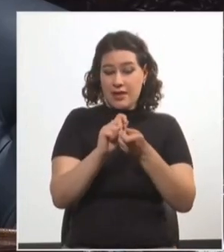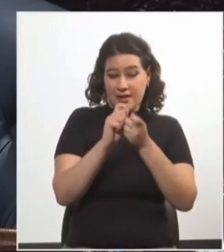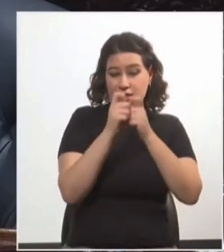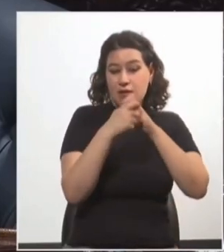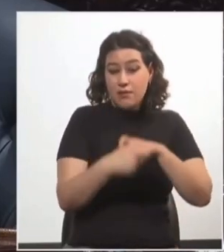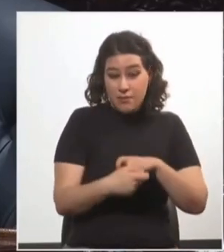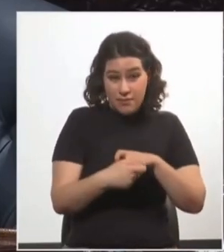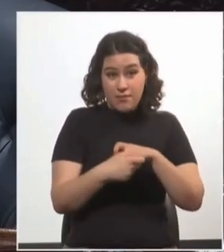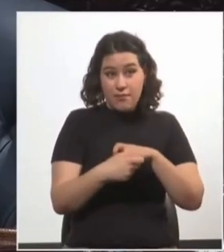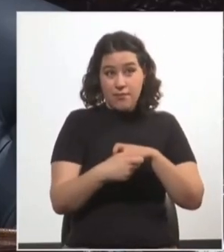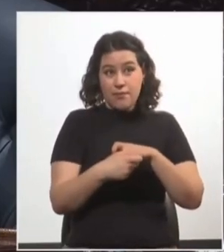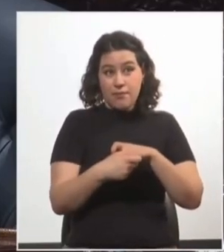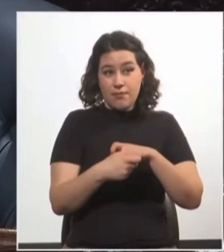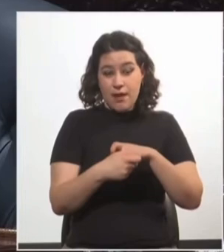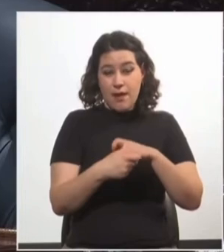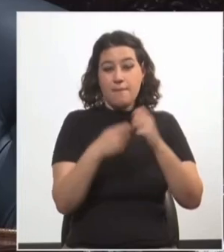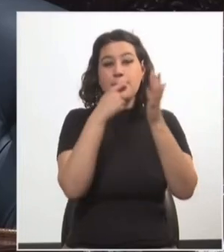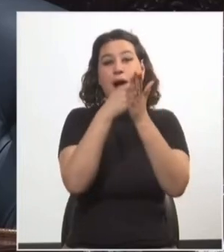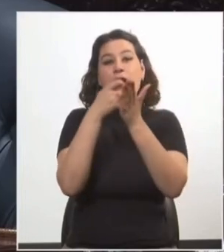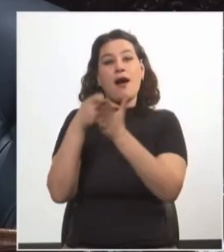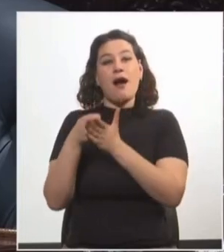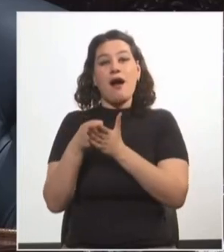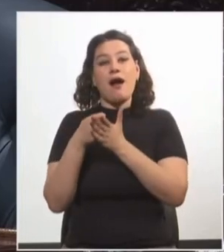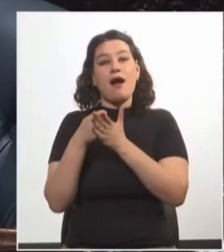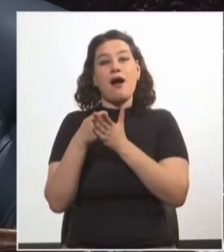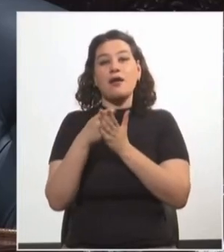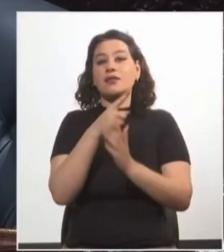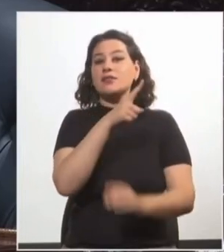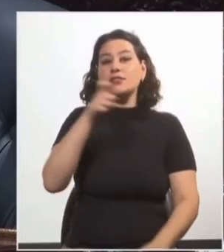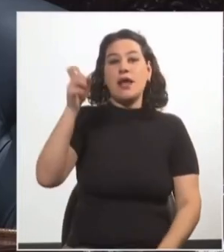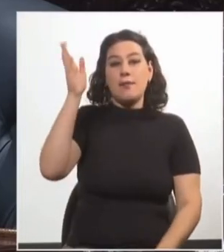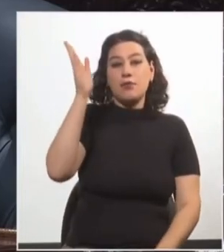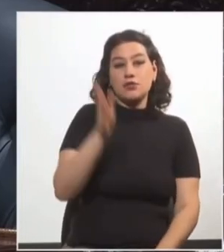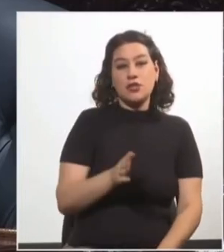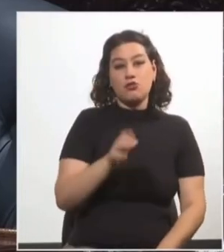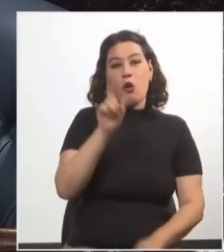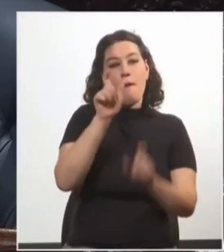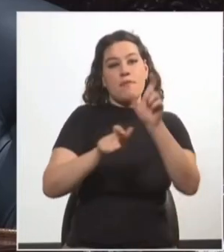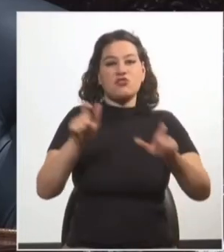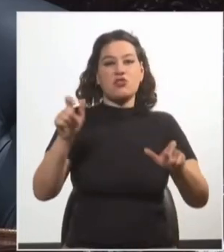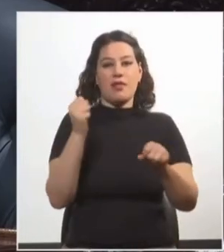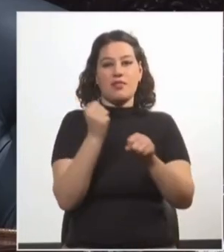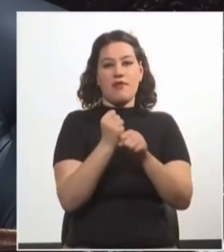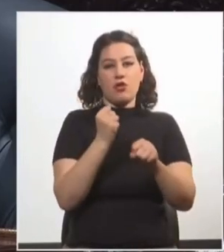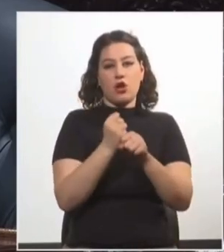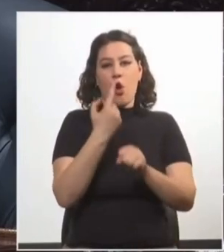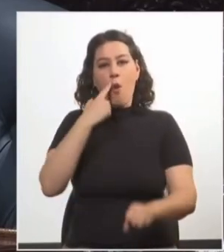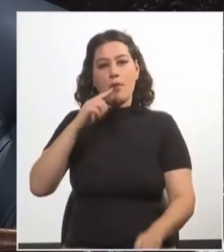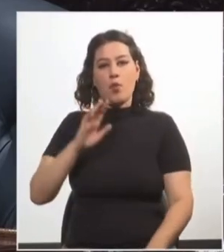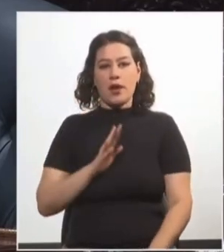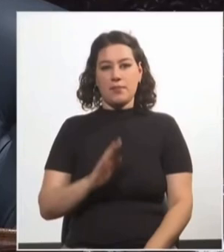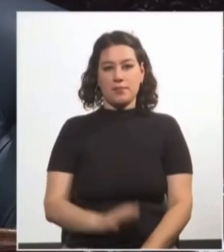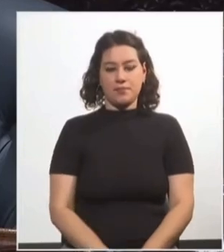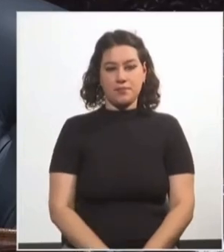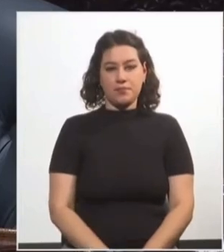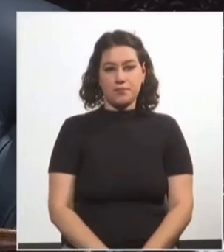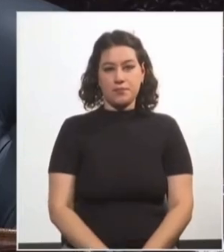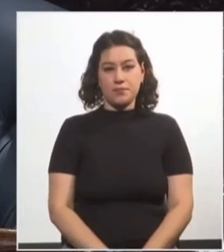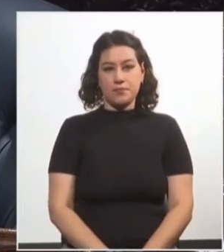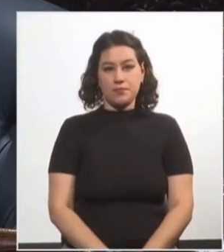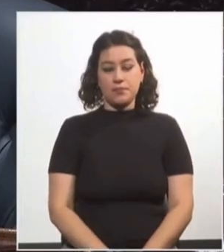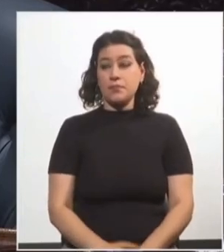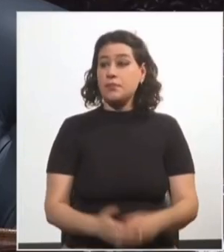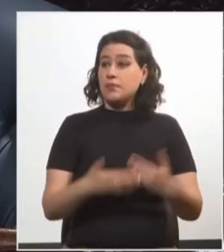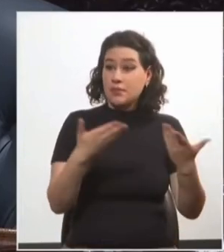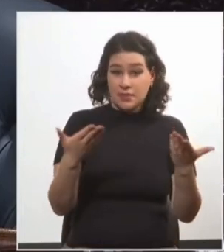reforma recae enteramente en los hombros de los trabajadores y las trabajadoras. La carga